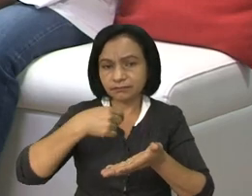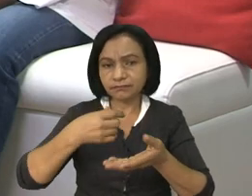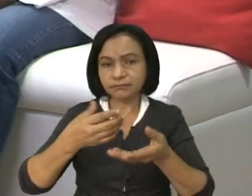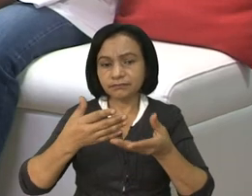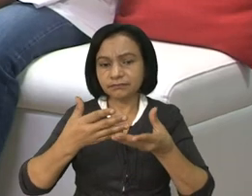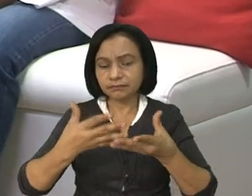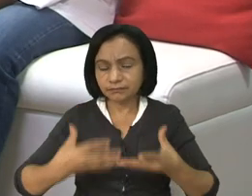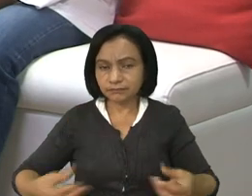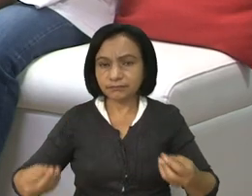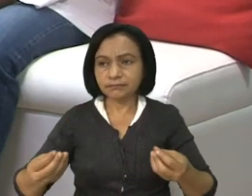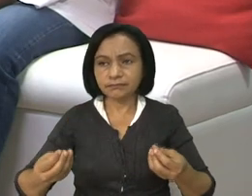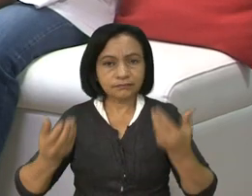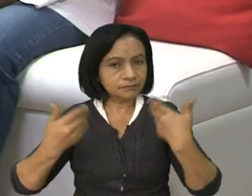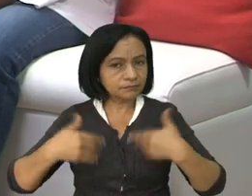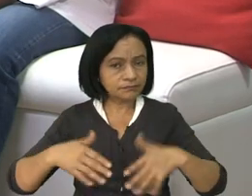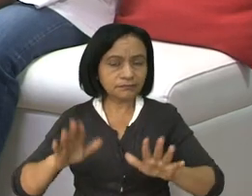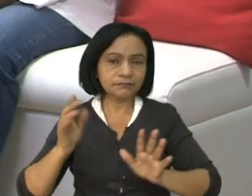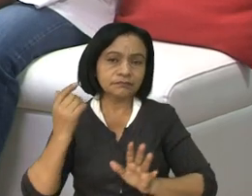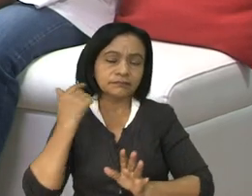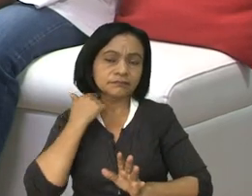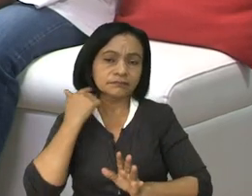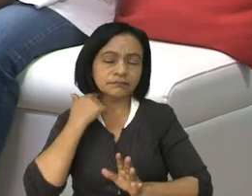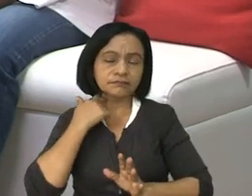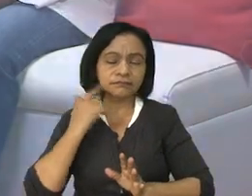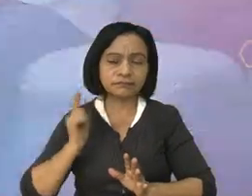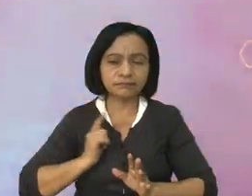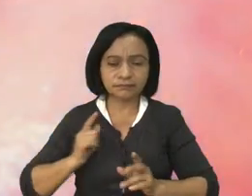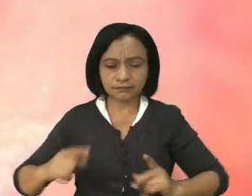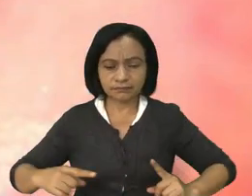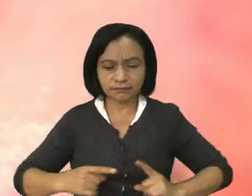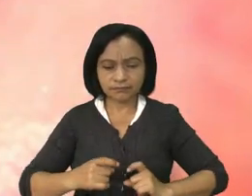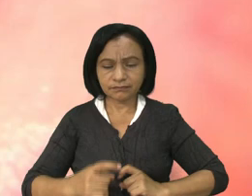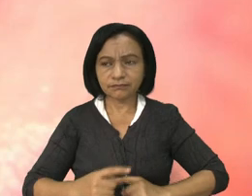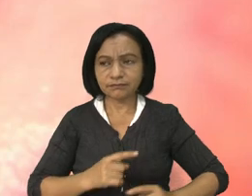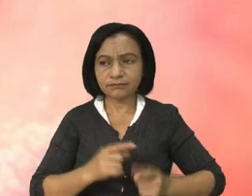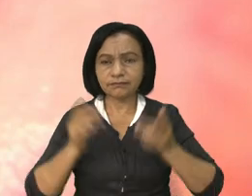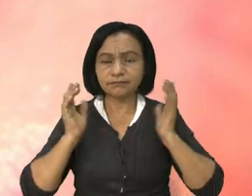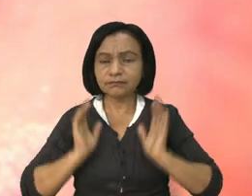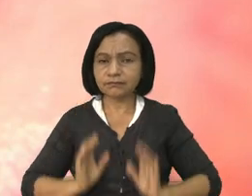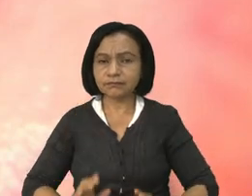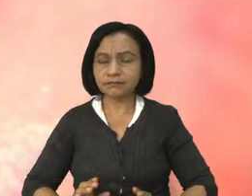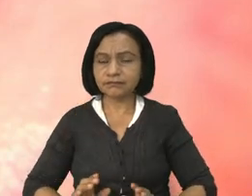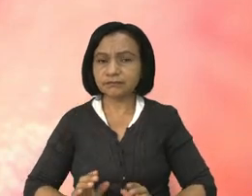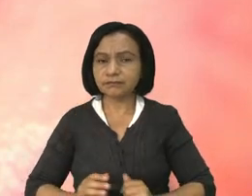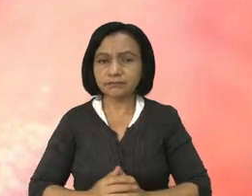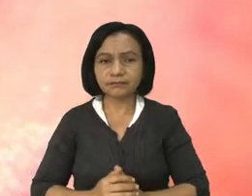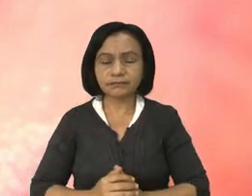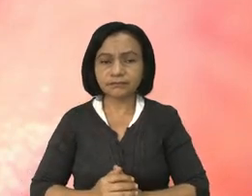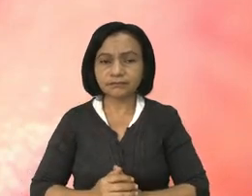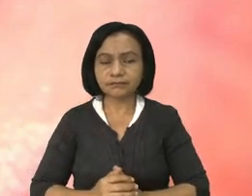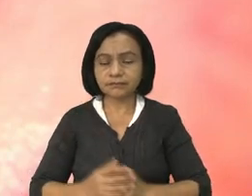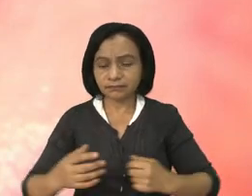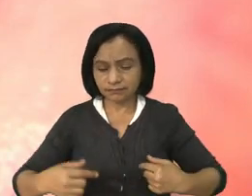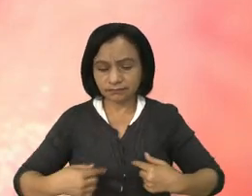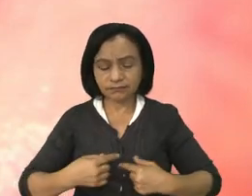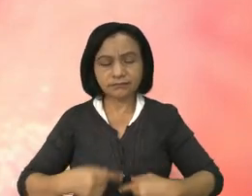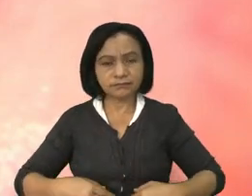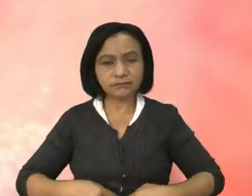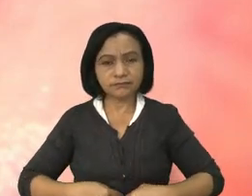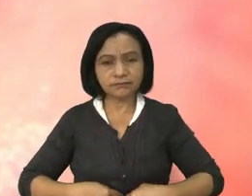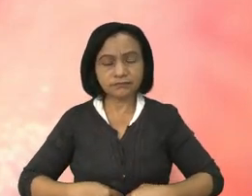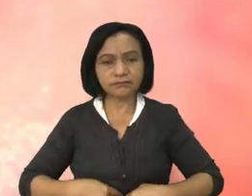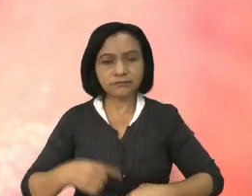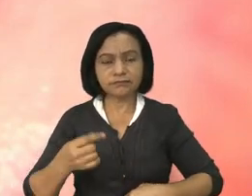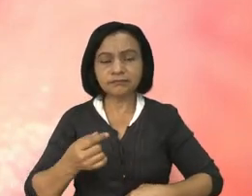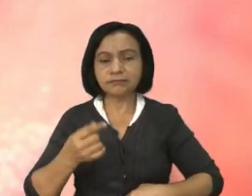cantidad. Pero es normal que la persona humana conviva con estos animalitos dentro del cuerpo. Nosotros a nivel intestinal tenemos